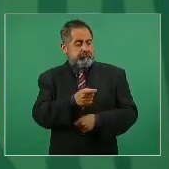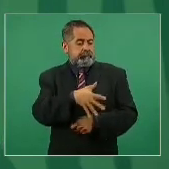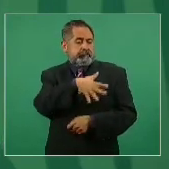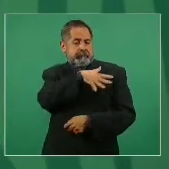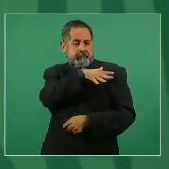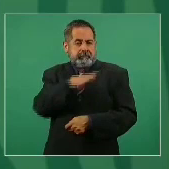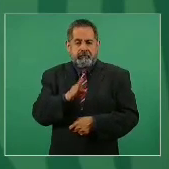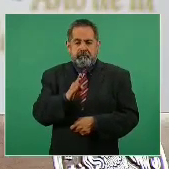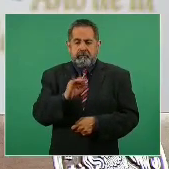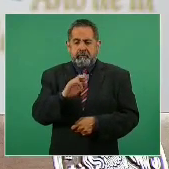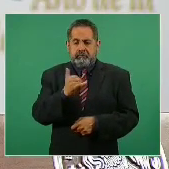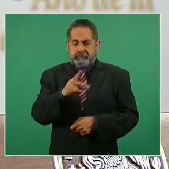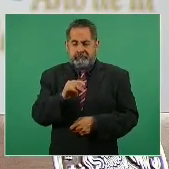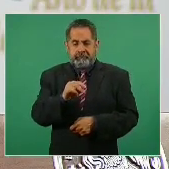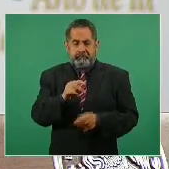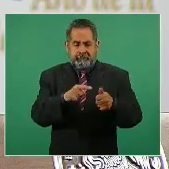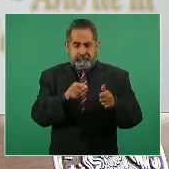de general de brigada a general